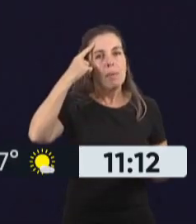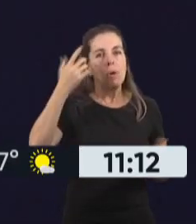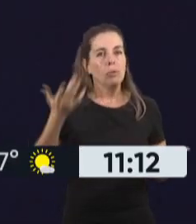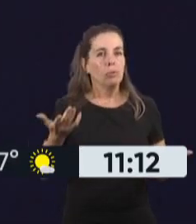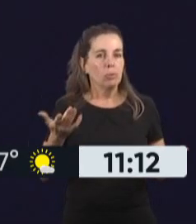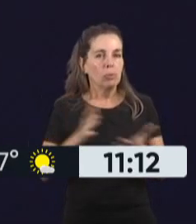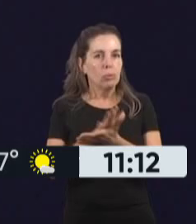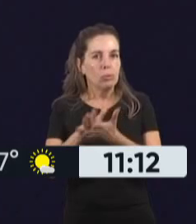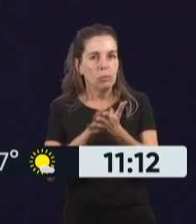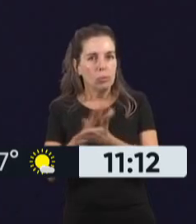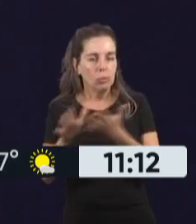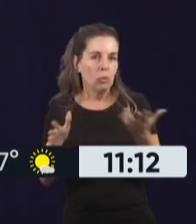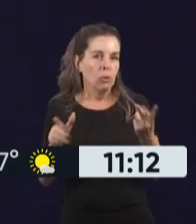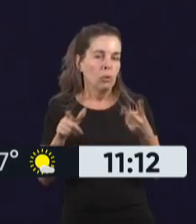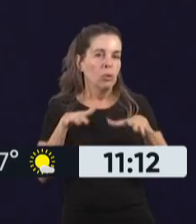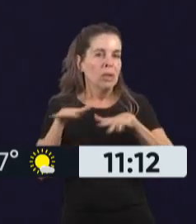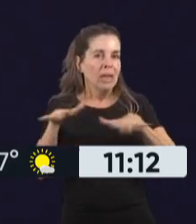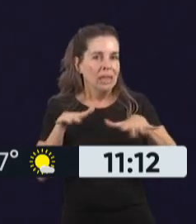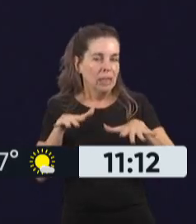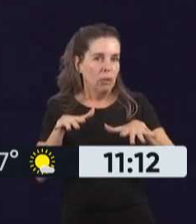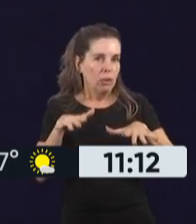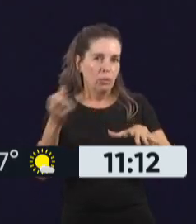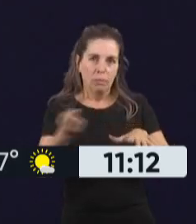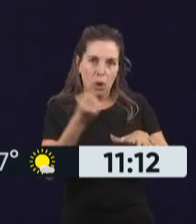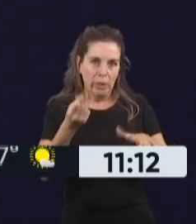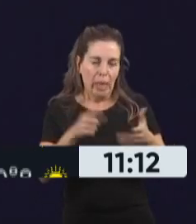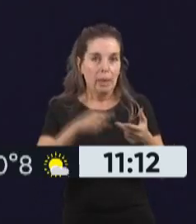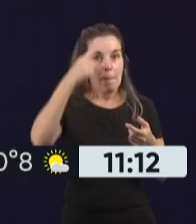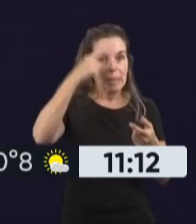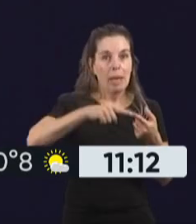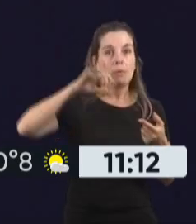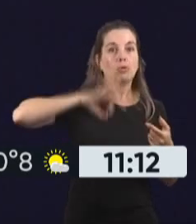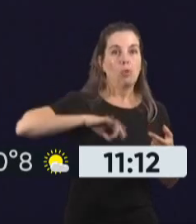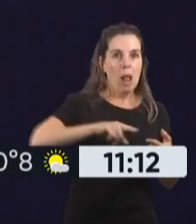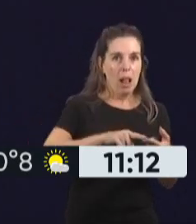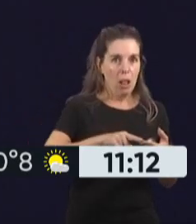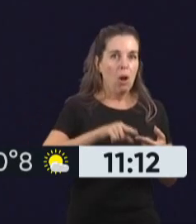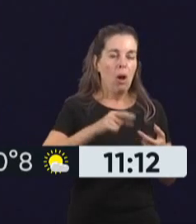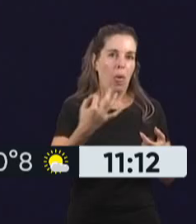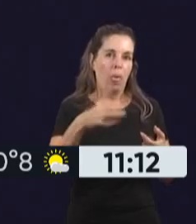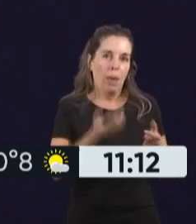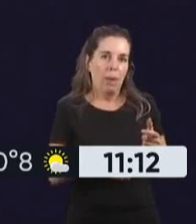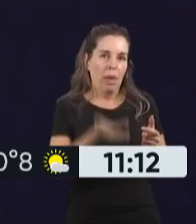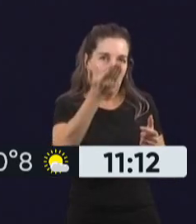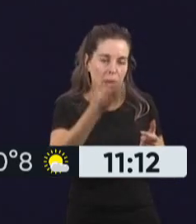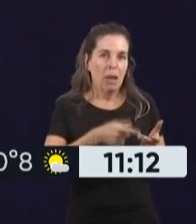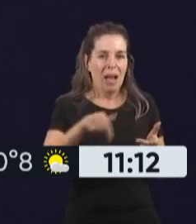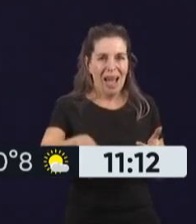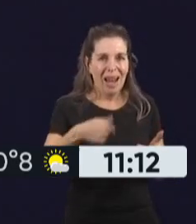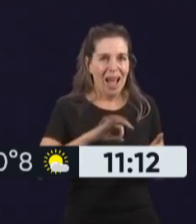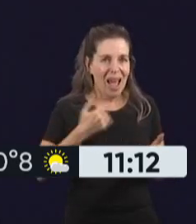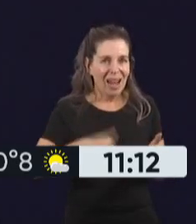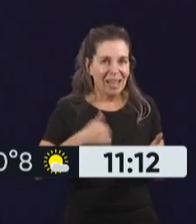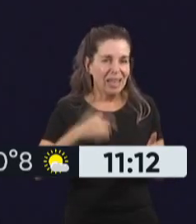si se quiere, las 2 variables más relevantes, ¿no? El nivel salarial en términos reales del salario en Argentina, que lo han